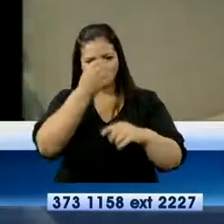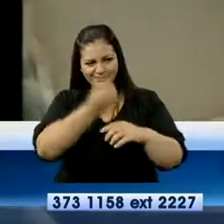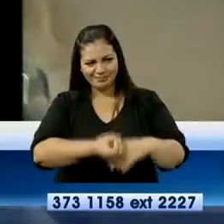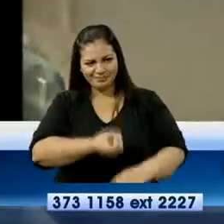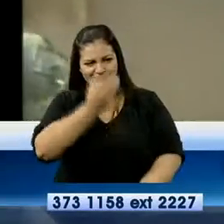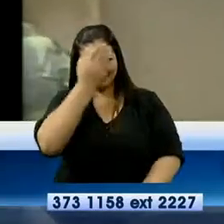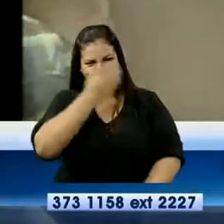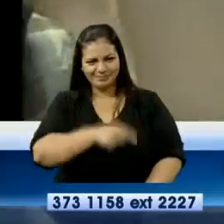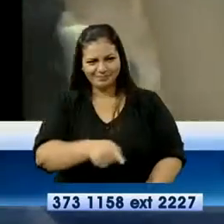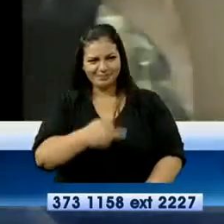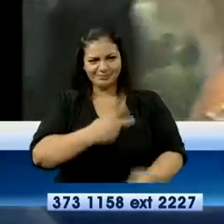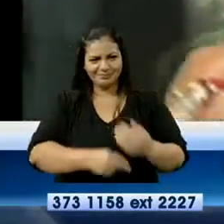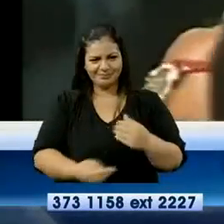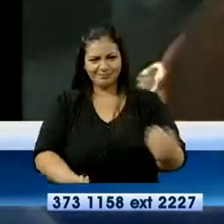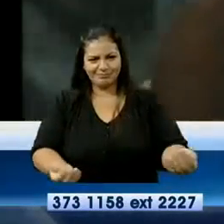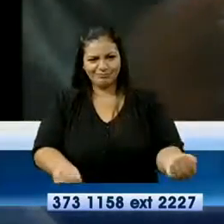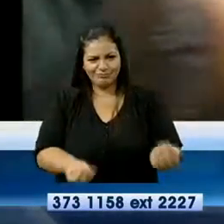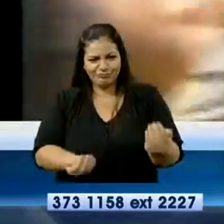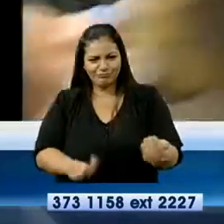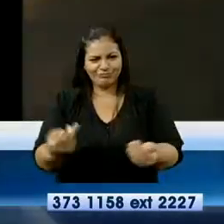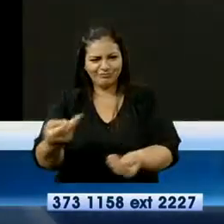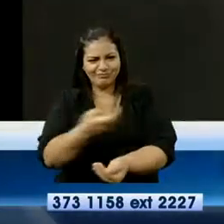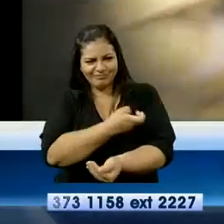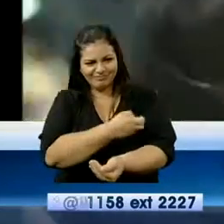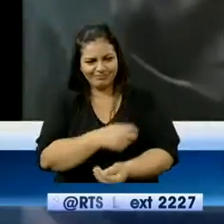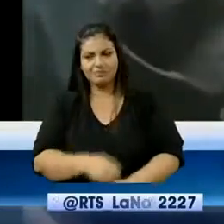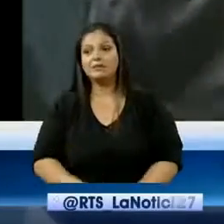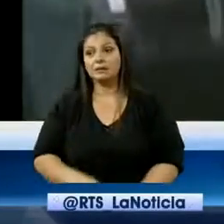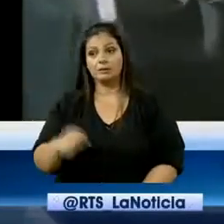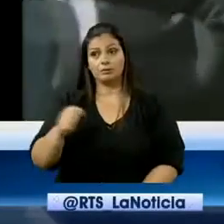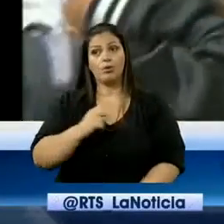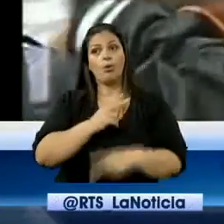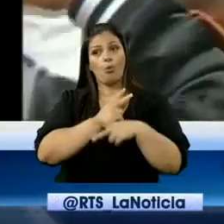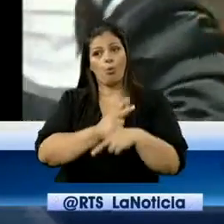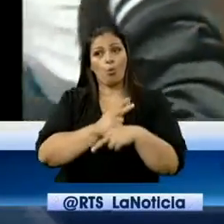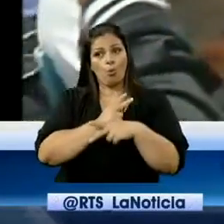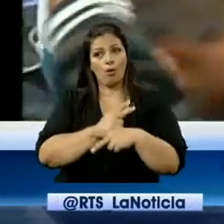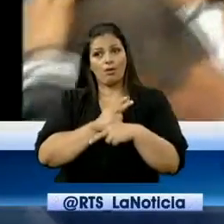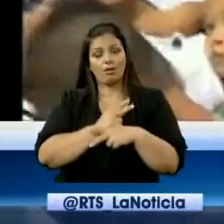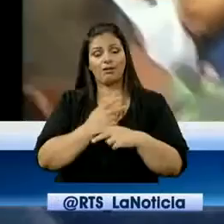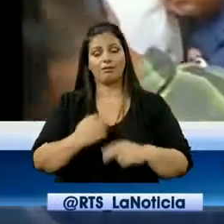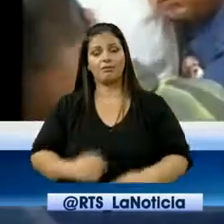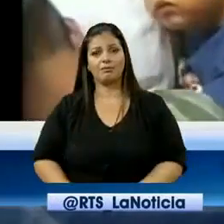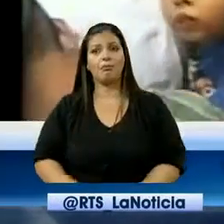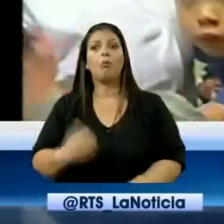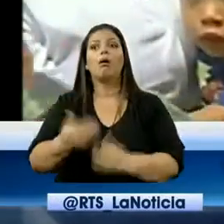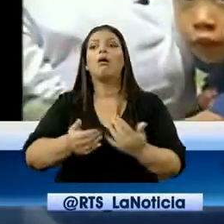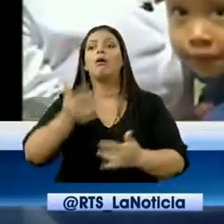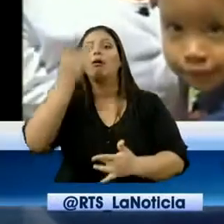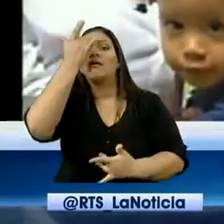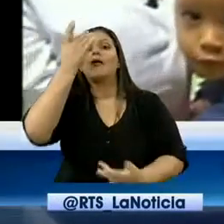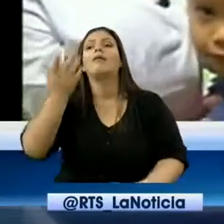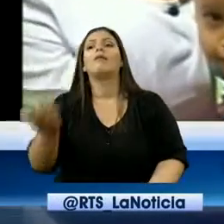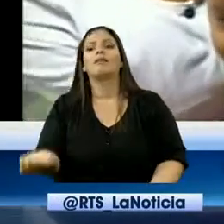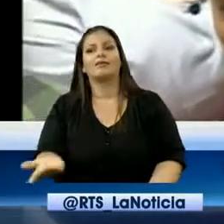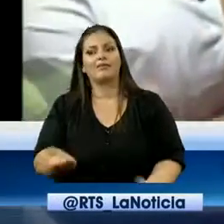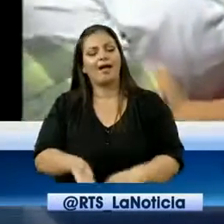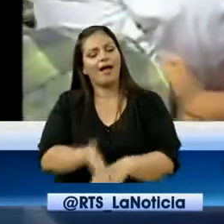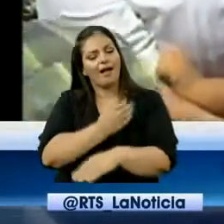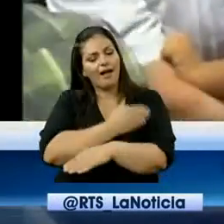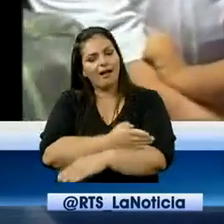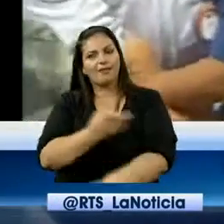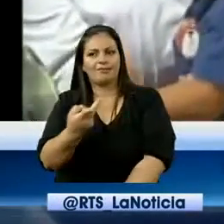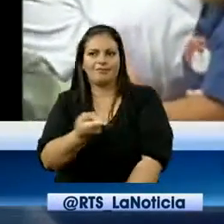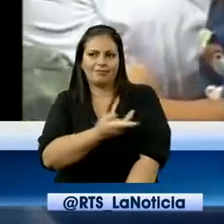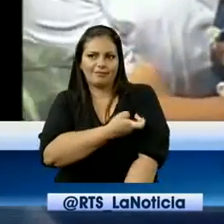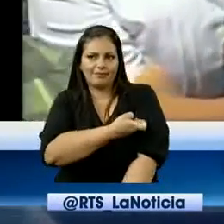Mejor es prevenir que lamentar, dice una frase. Así es verdad. Así es verdad. Mejor es prevenir que lamentar. ¿Ha traído a su pequeña